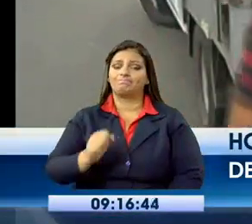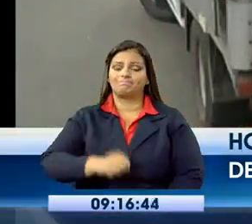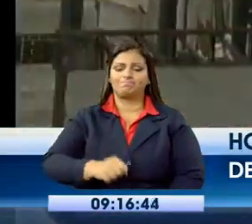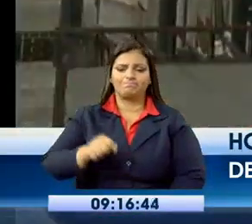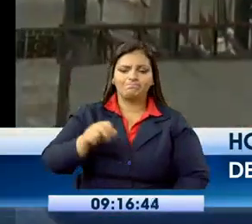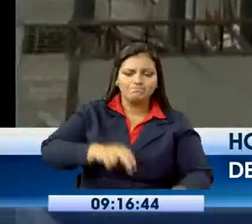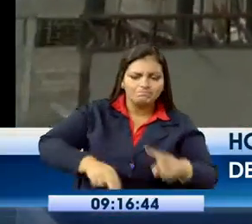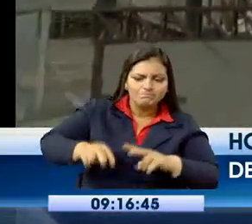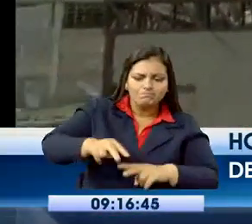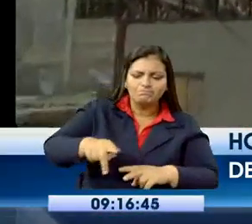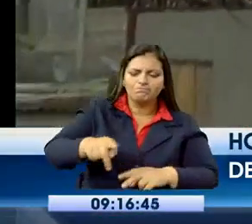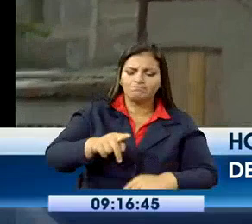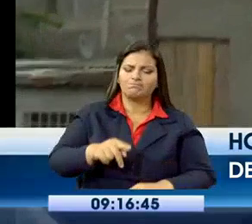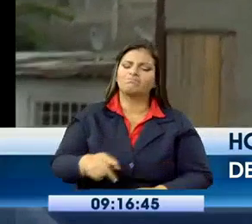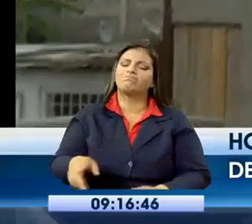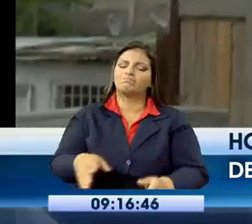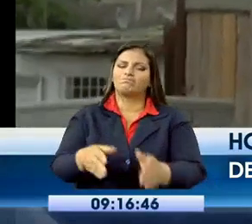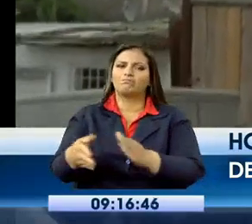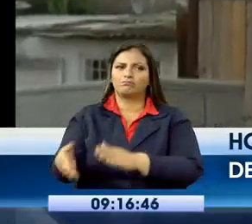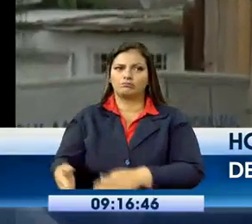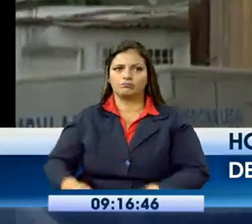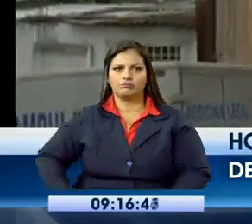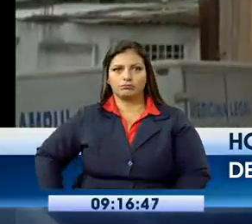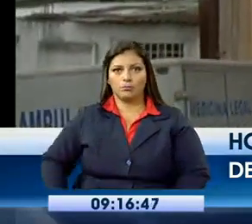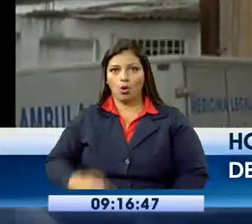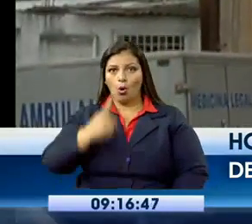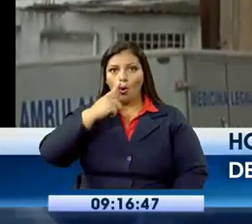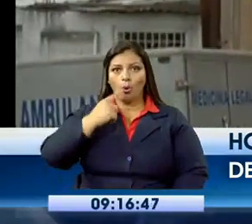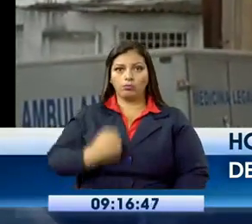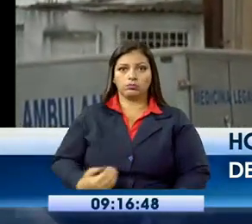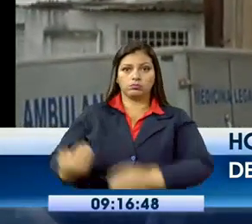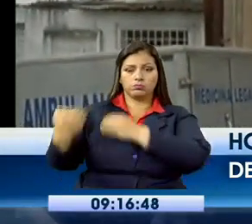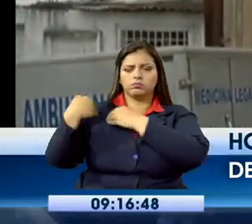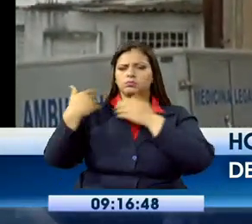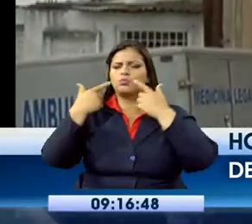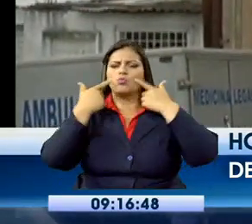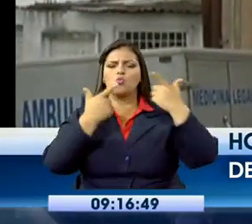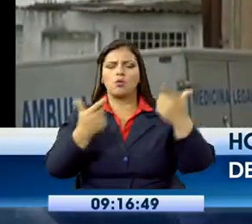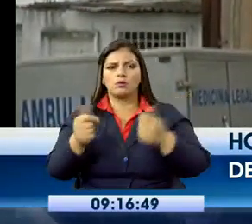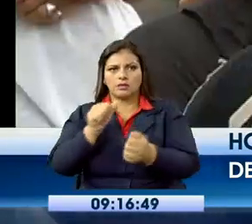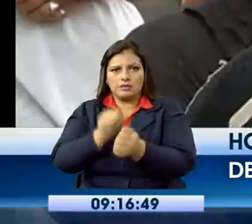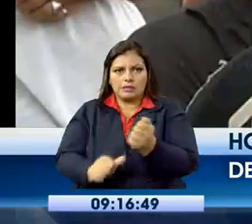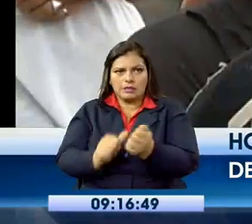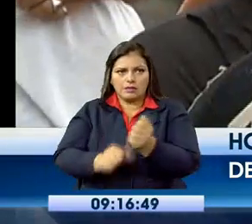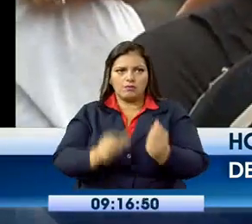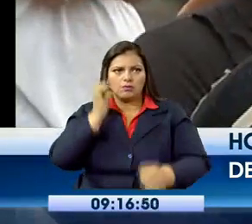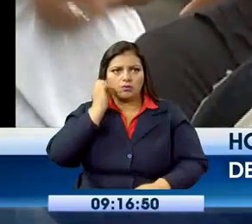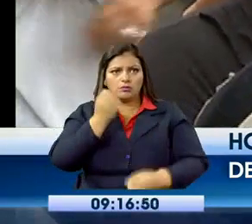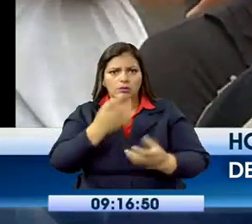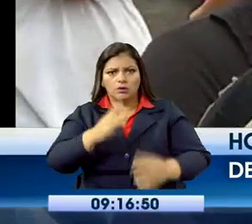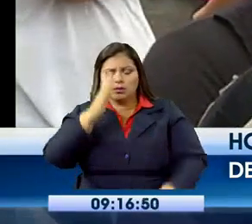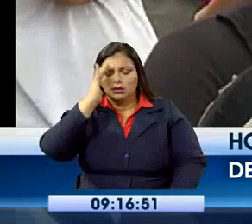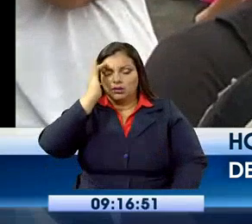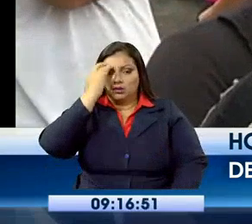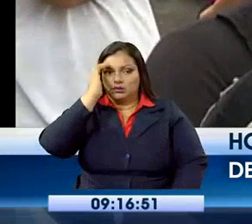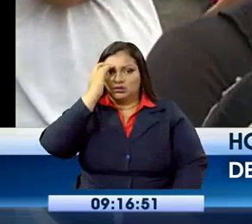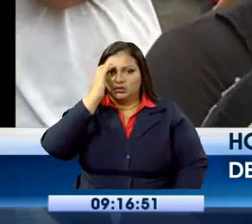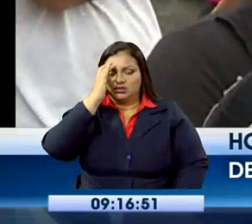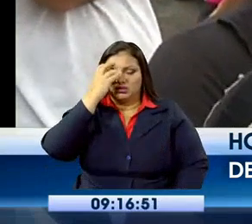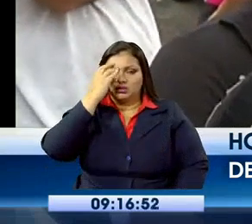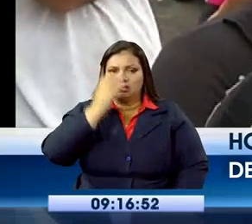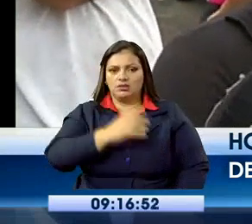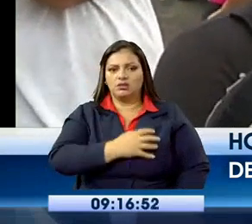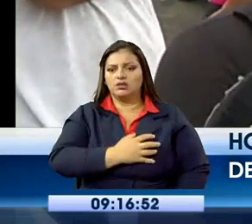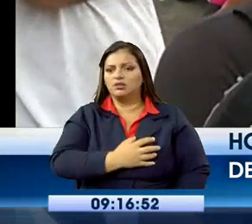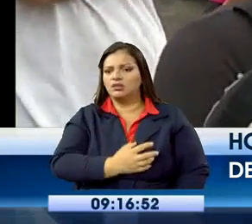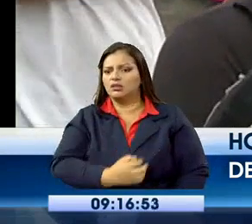deceso. La hermana del responsable de la obra se encontraba en el lugar angustiada por lo ocurrido. Él estaba trabajando junto a él, cuando